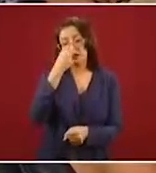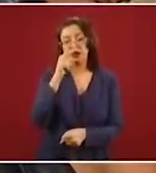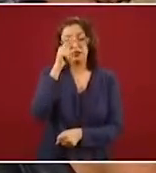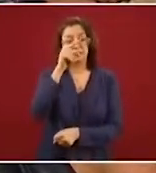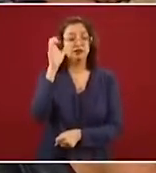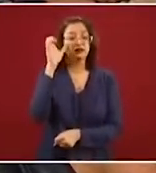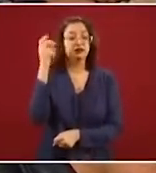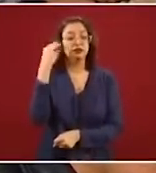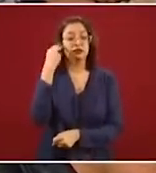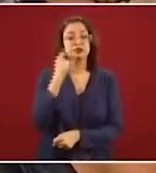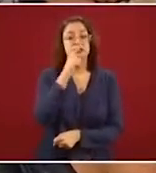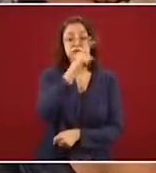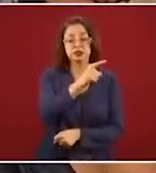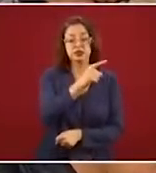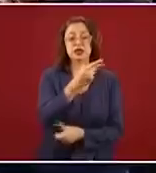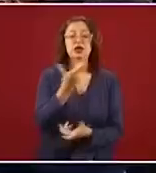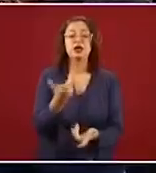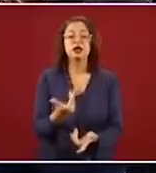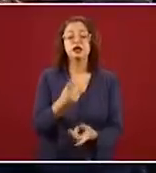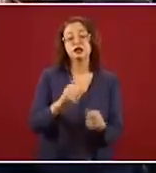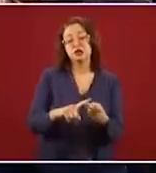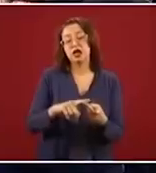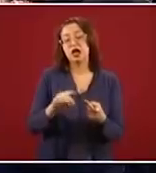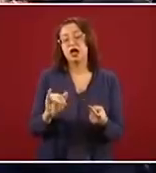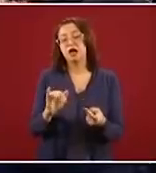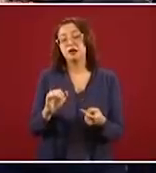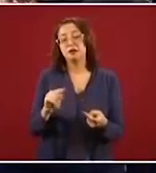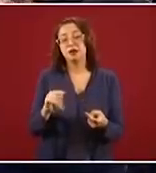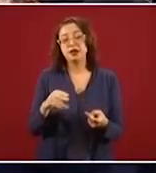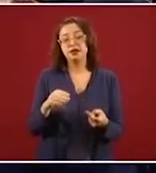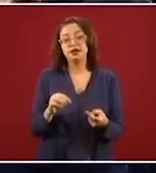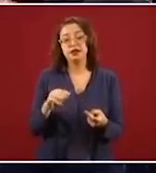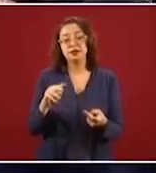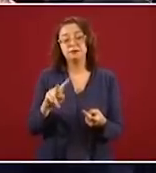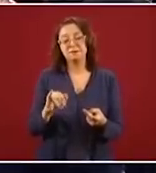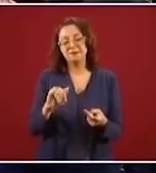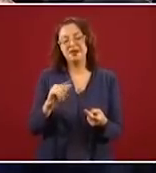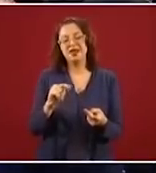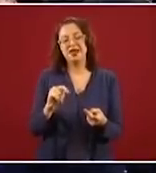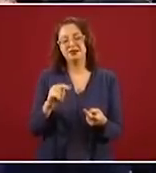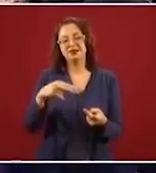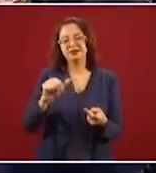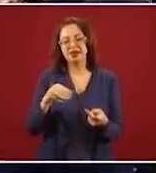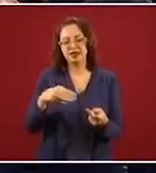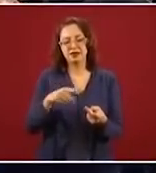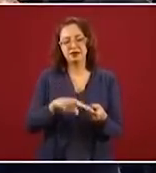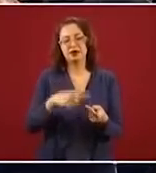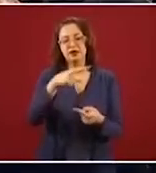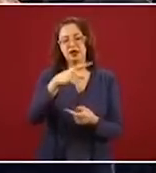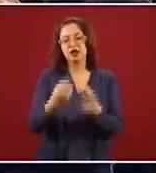China y ahora en Vietnam, la pasaron mal con